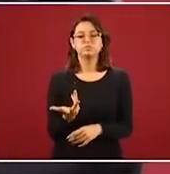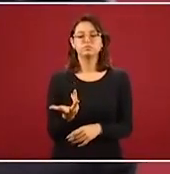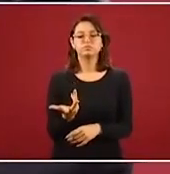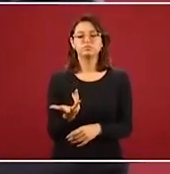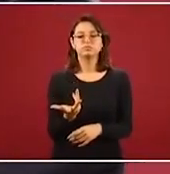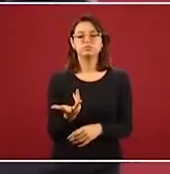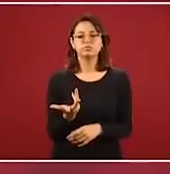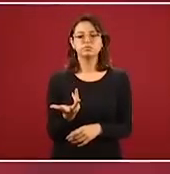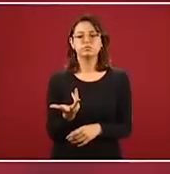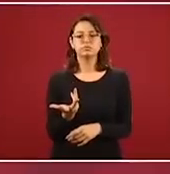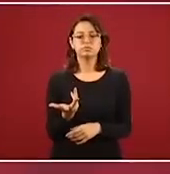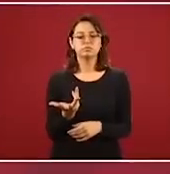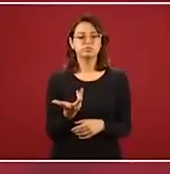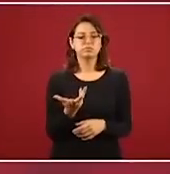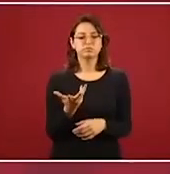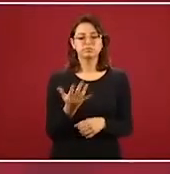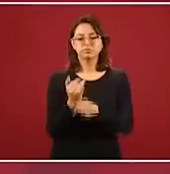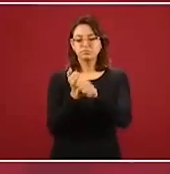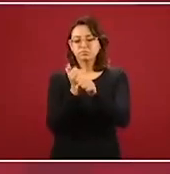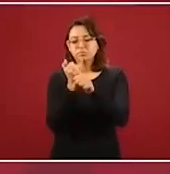investigación sobre estos temas.